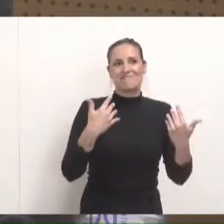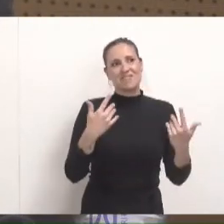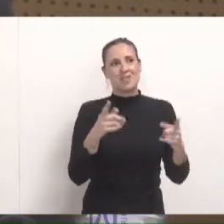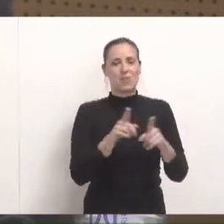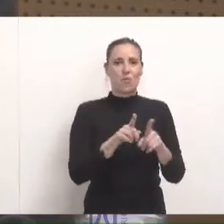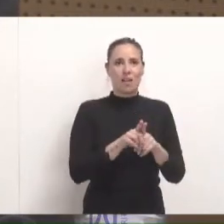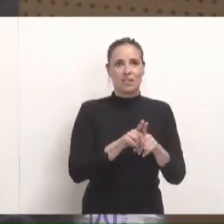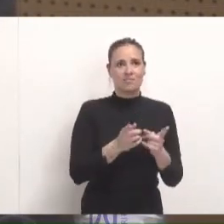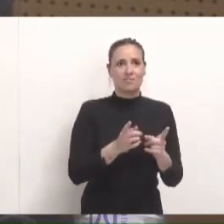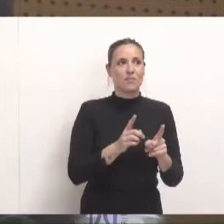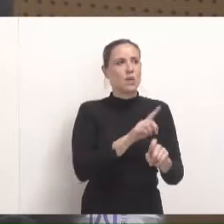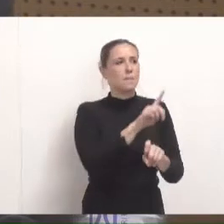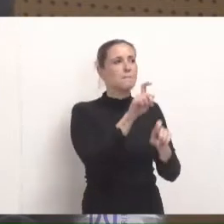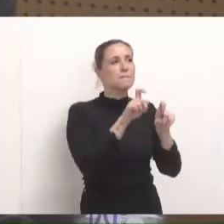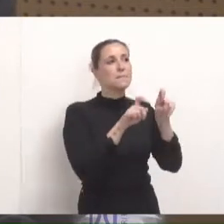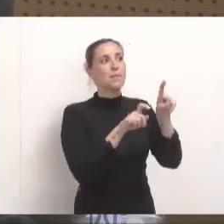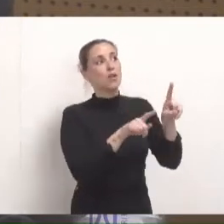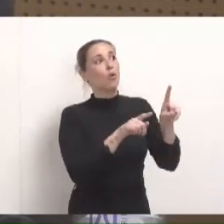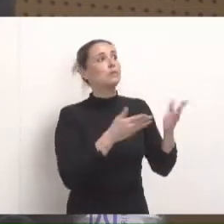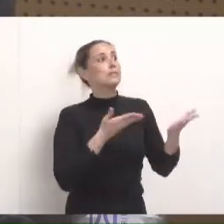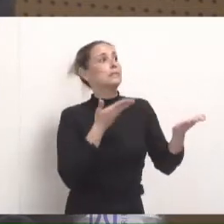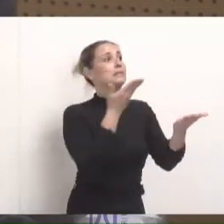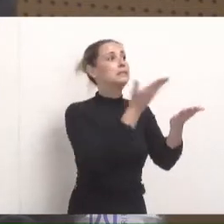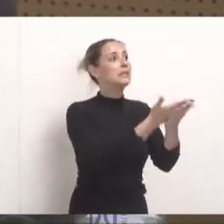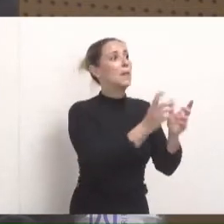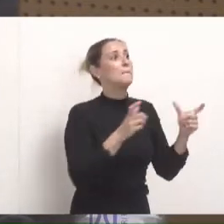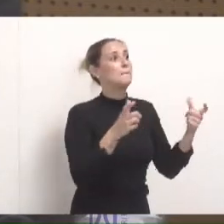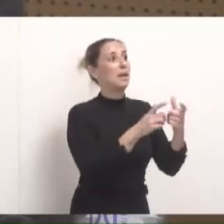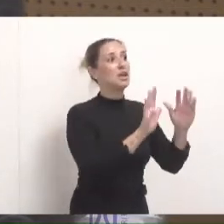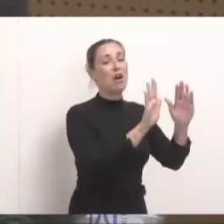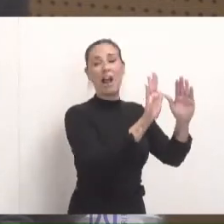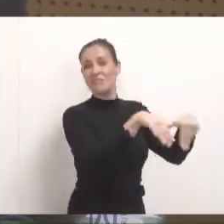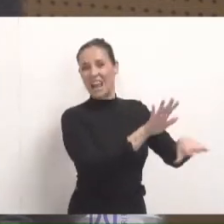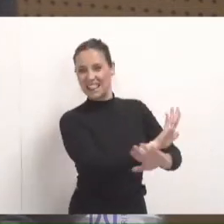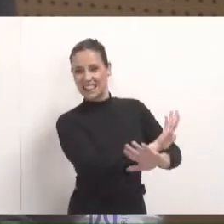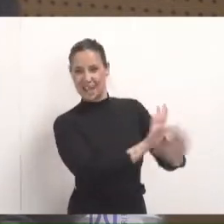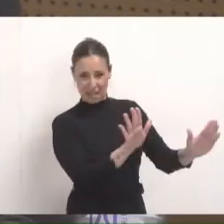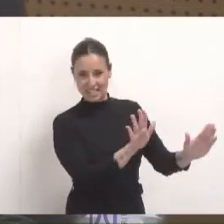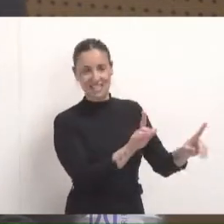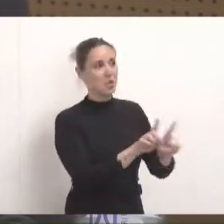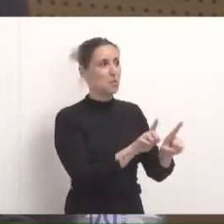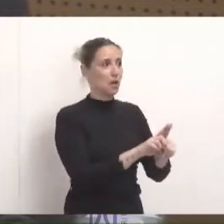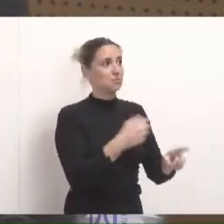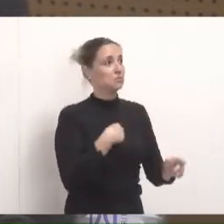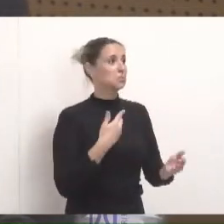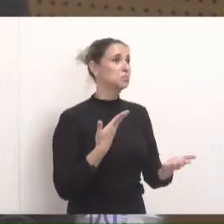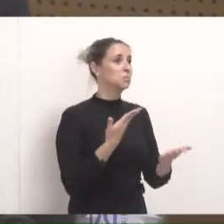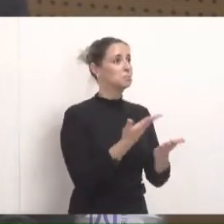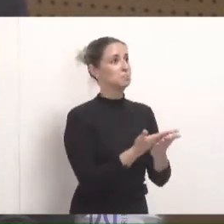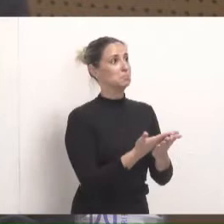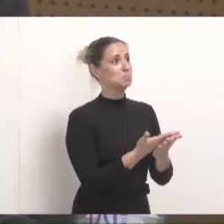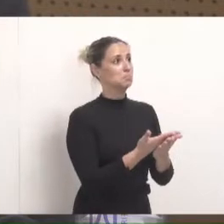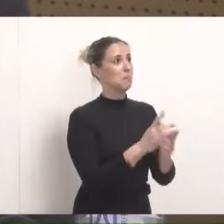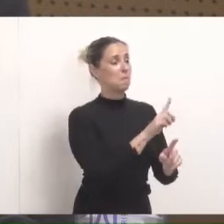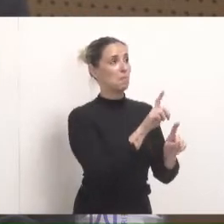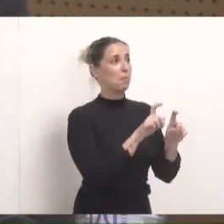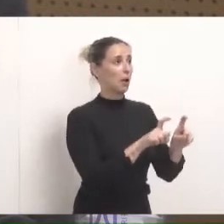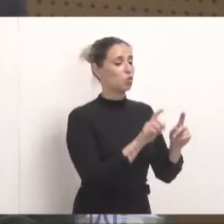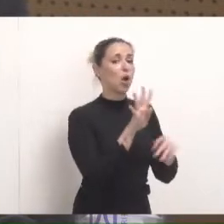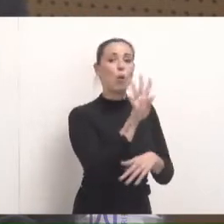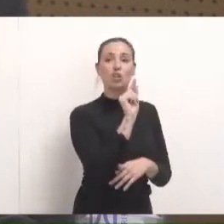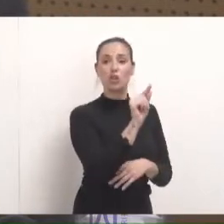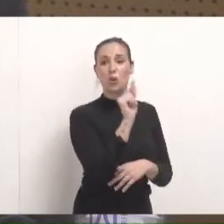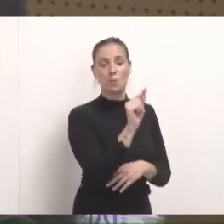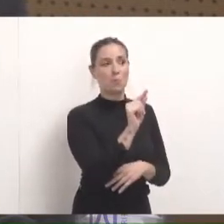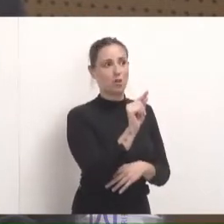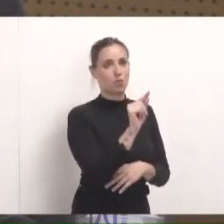una pregunta al final del pleno, donde contamos la persona que pregunta con cuatro minutos